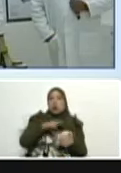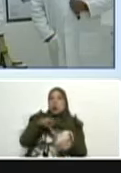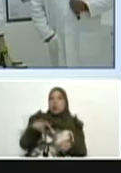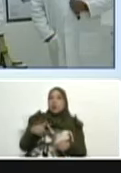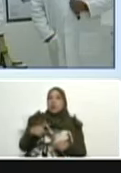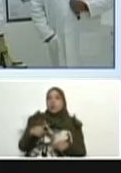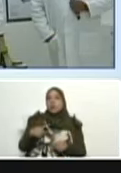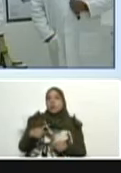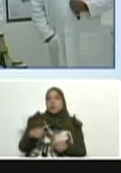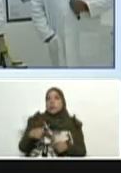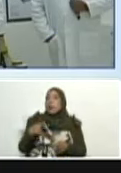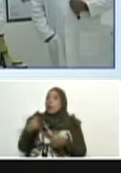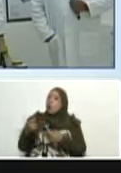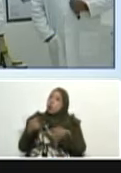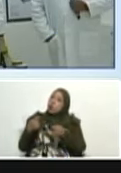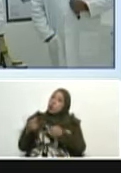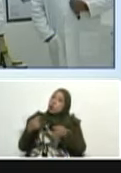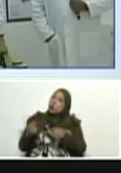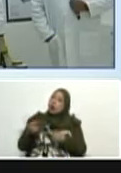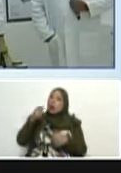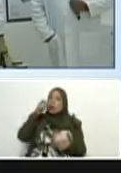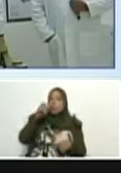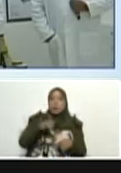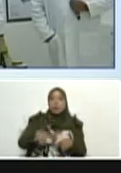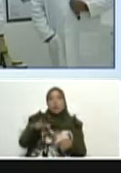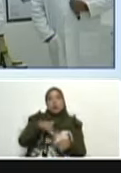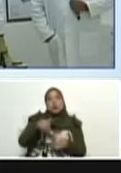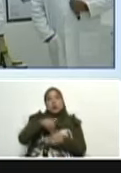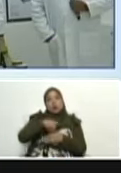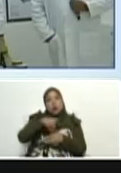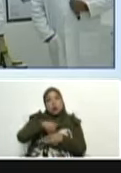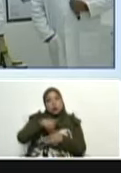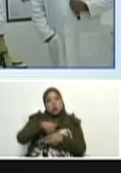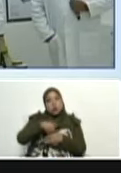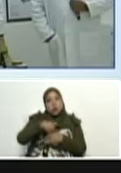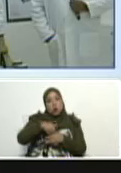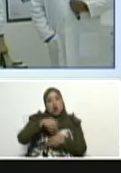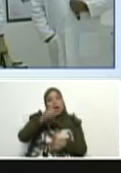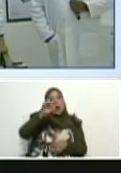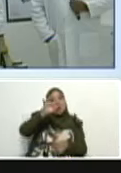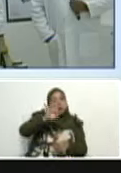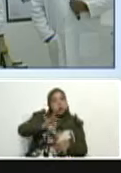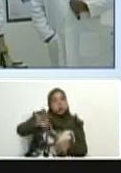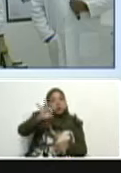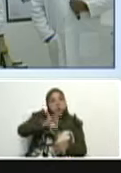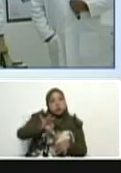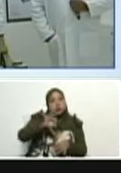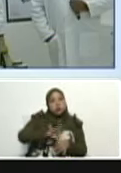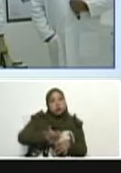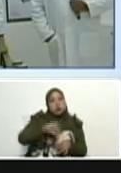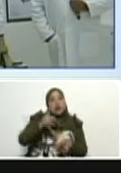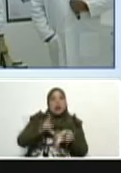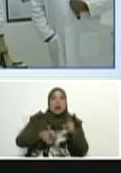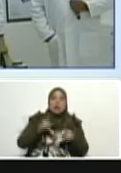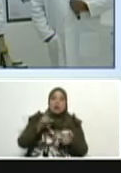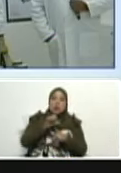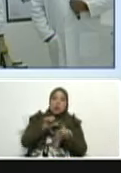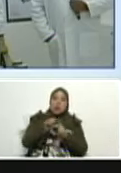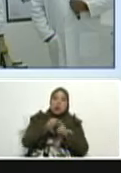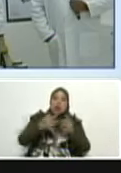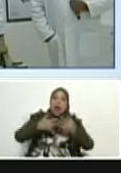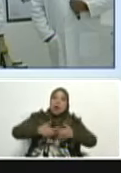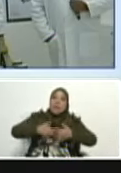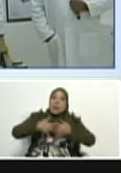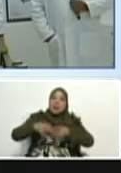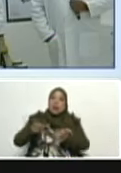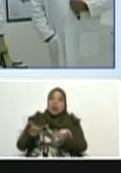que un control ecológico de poblaciones de vectores. Y su disposición con el equipo de AgroBiotech, que es una empresa de base